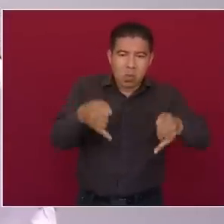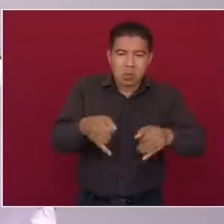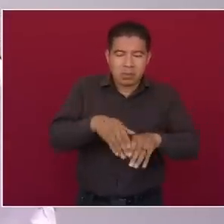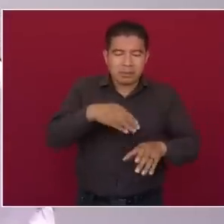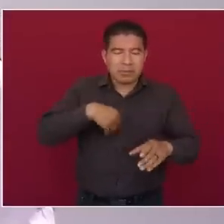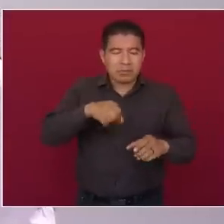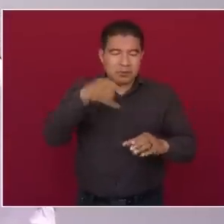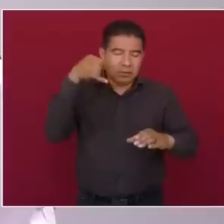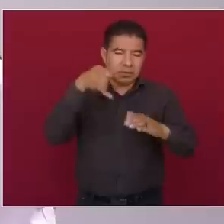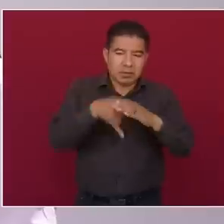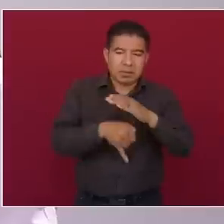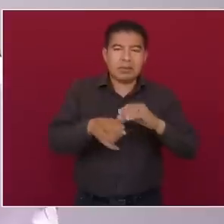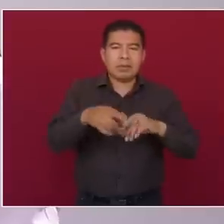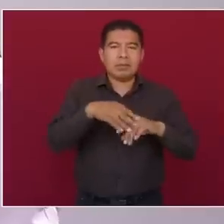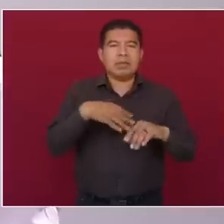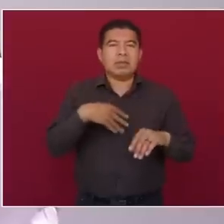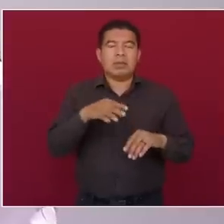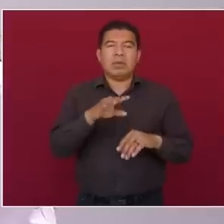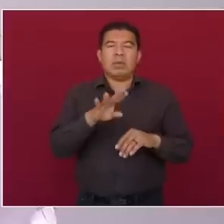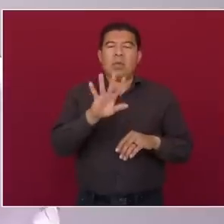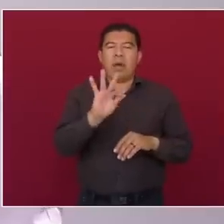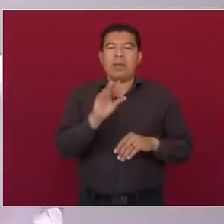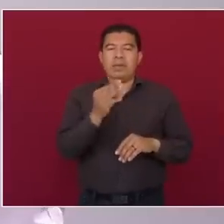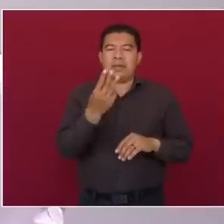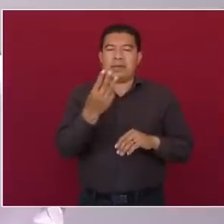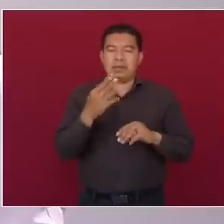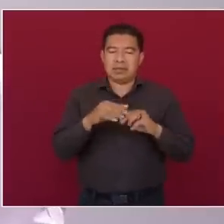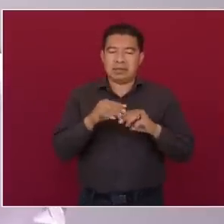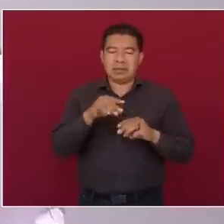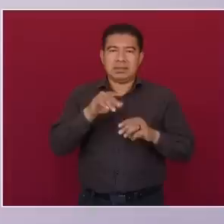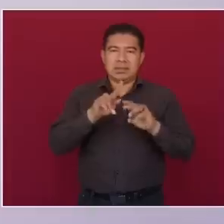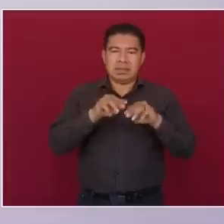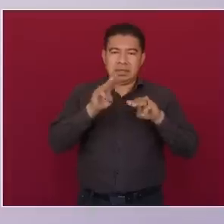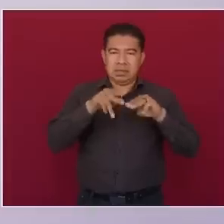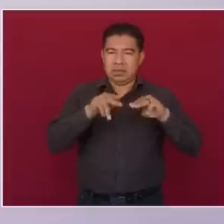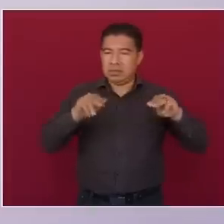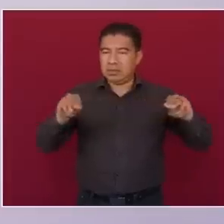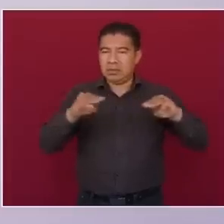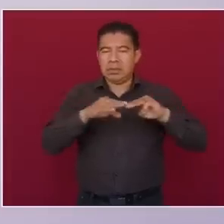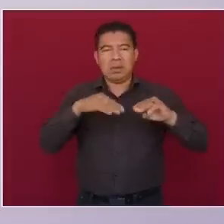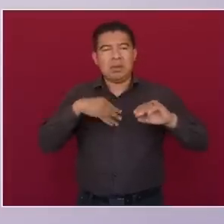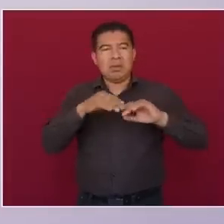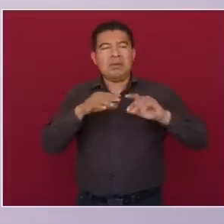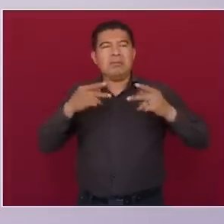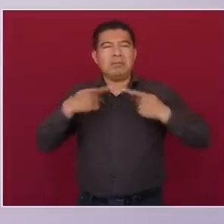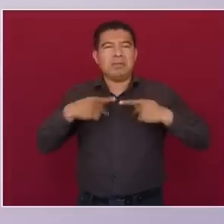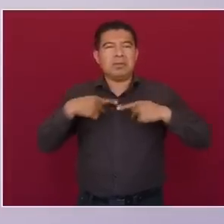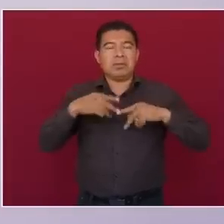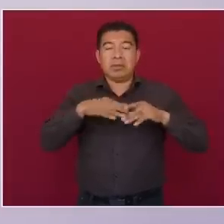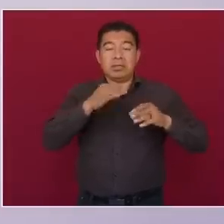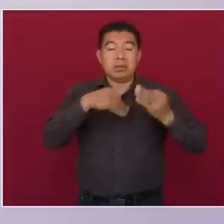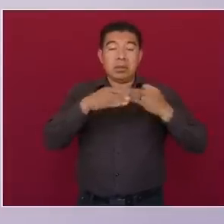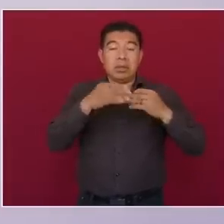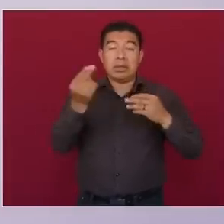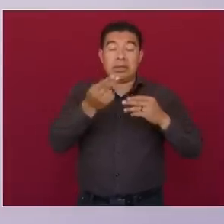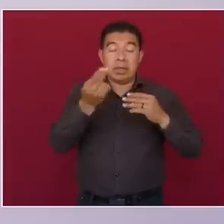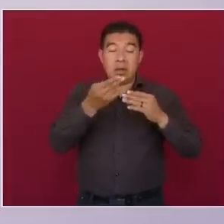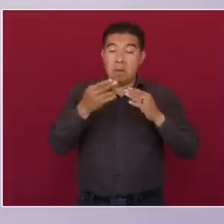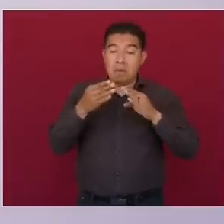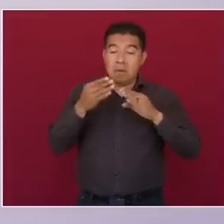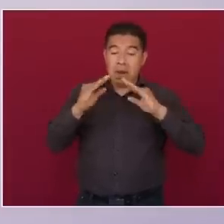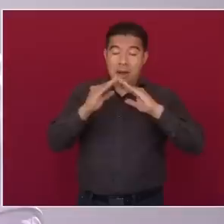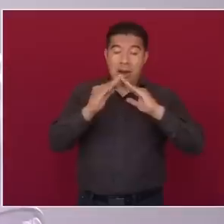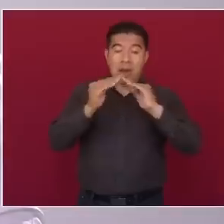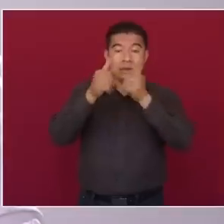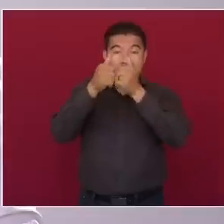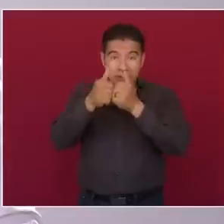de 43 kilómetros de avenidas en el interior del sitio, la humanidad tuvo que resguardarse. Aquí